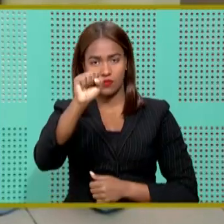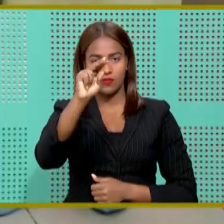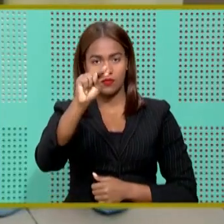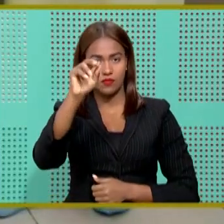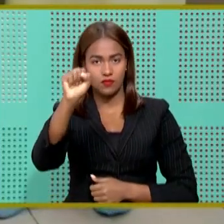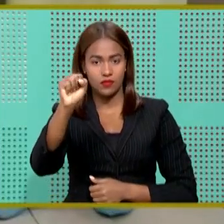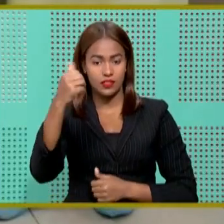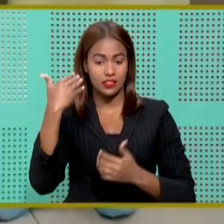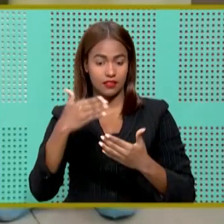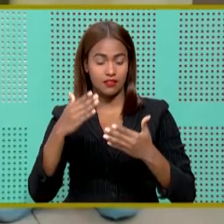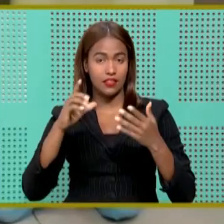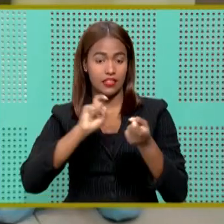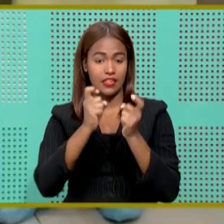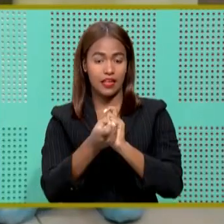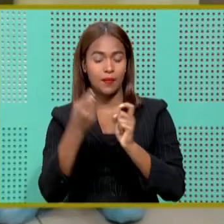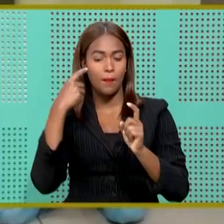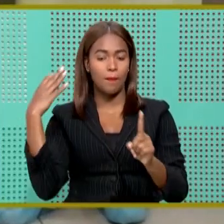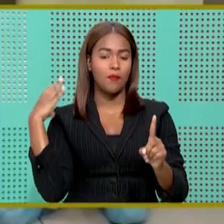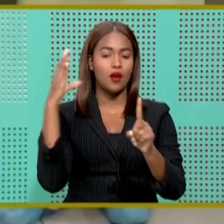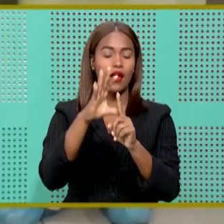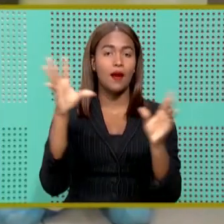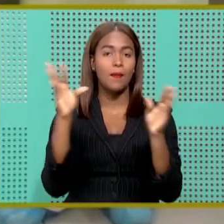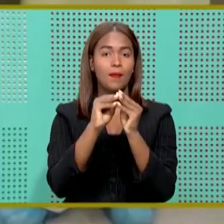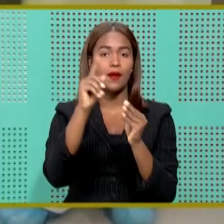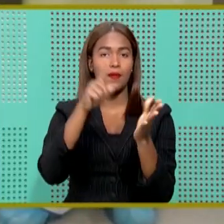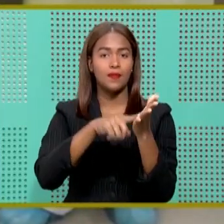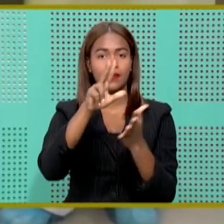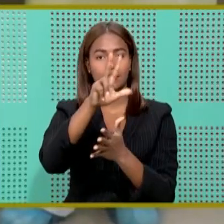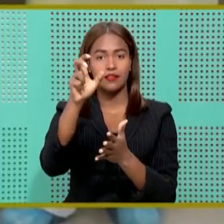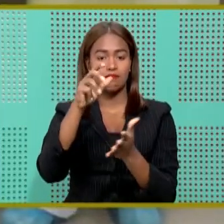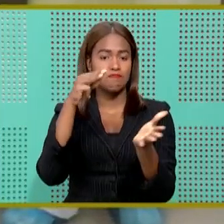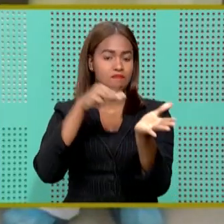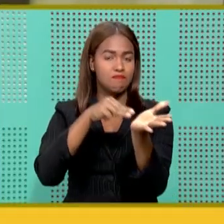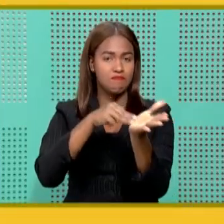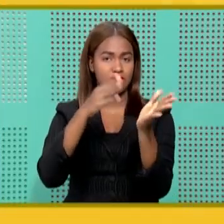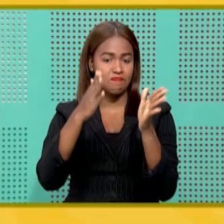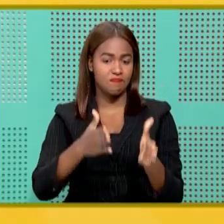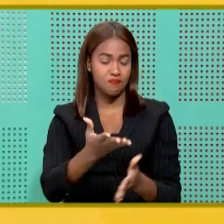SNS realiza cambios de designación a más de 1.300 enfermeras.